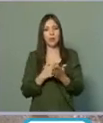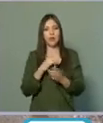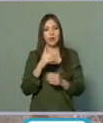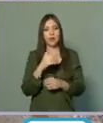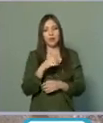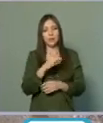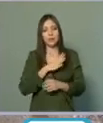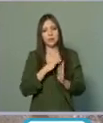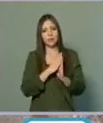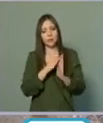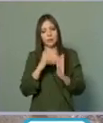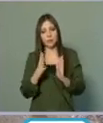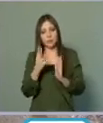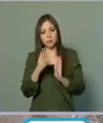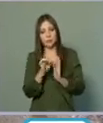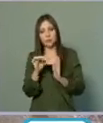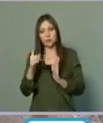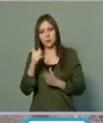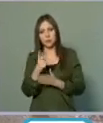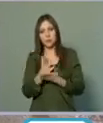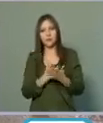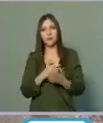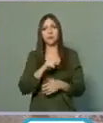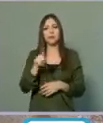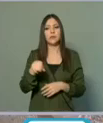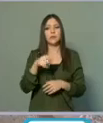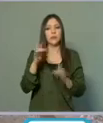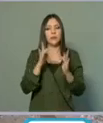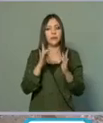consecutivamente. Y nuestras redes sociales es Arco y